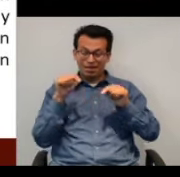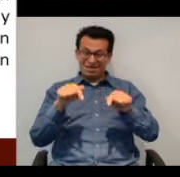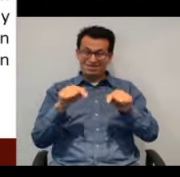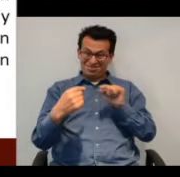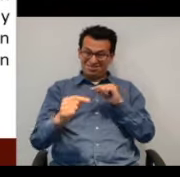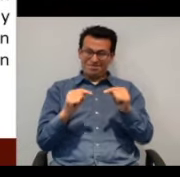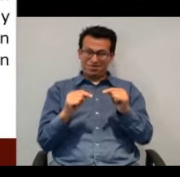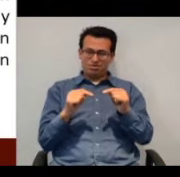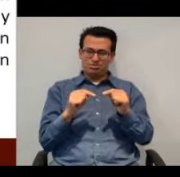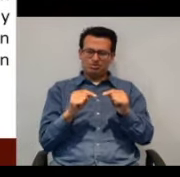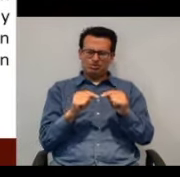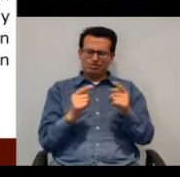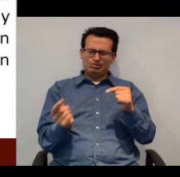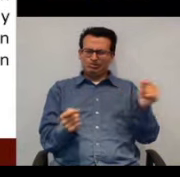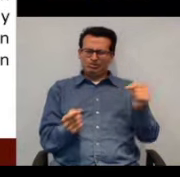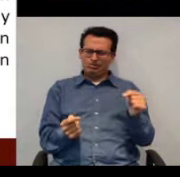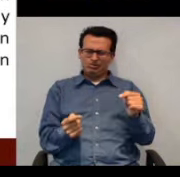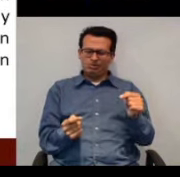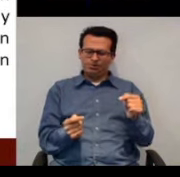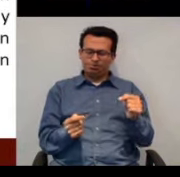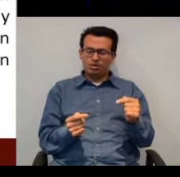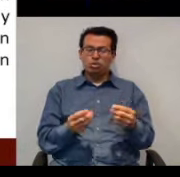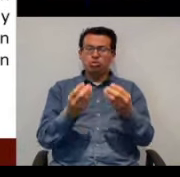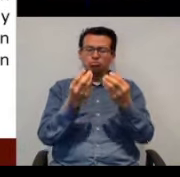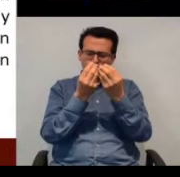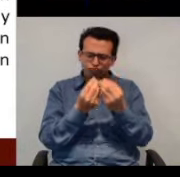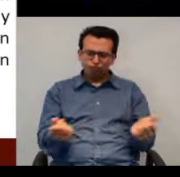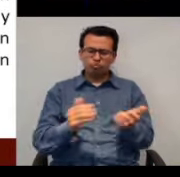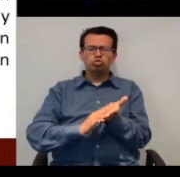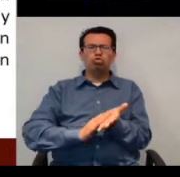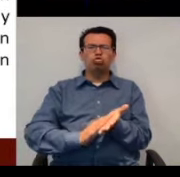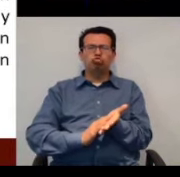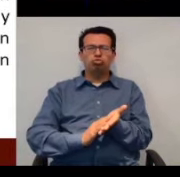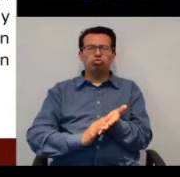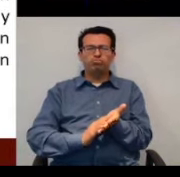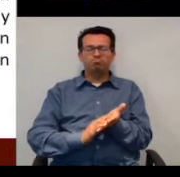difícilmente podrá ser solucionado